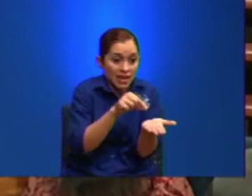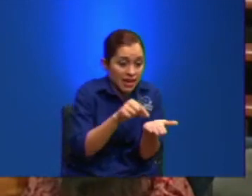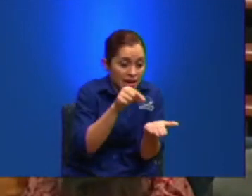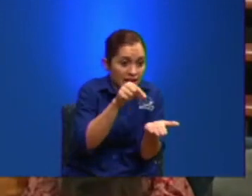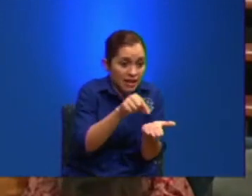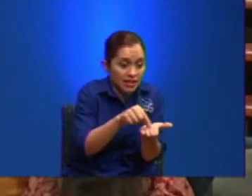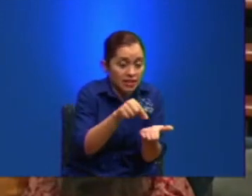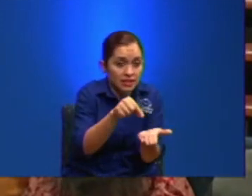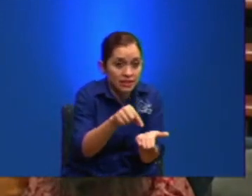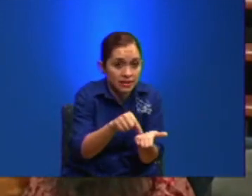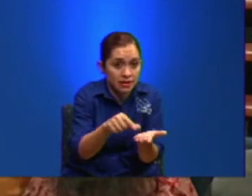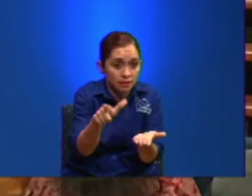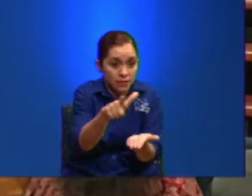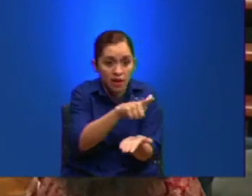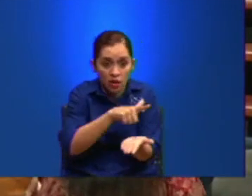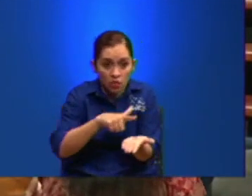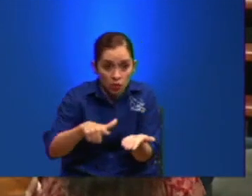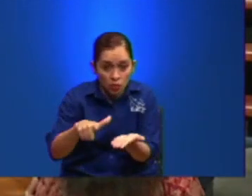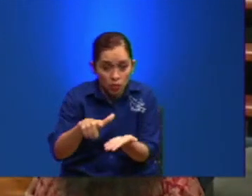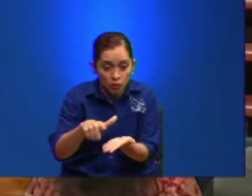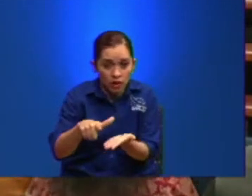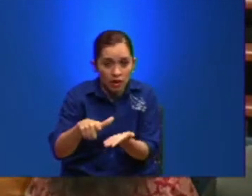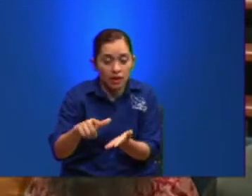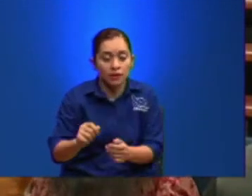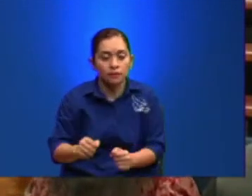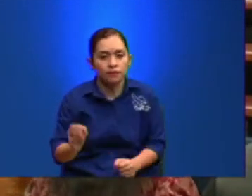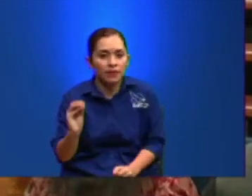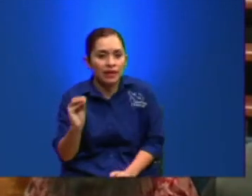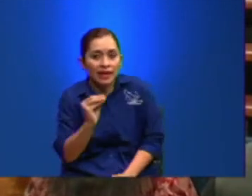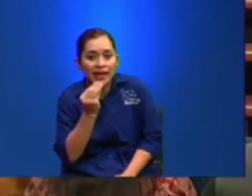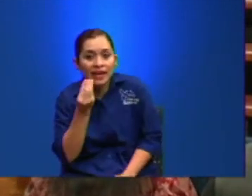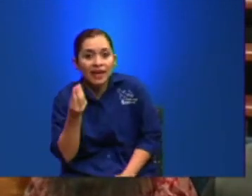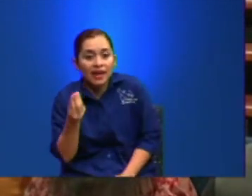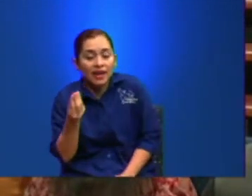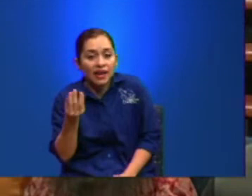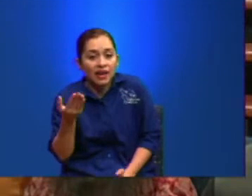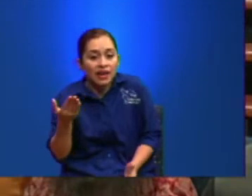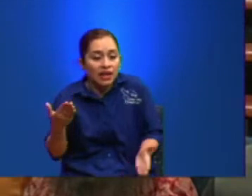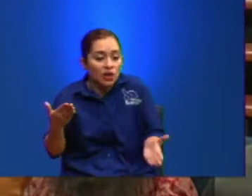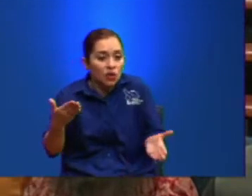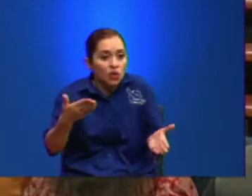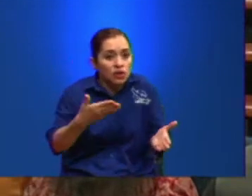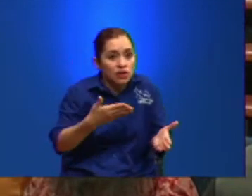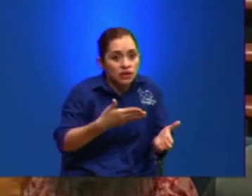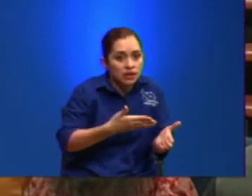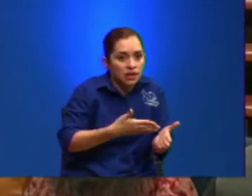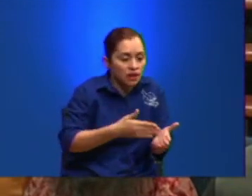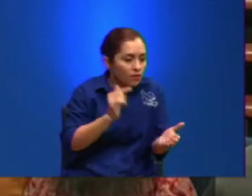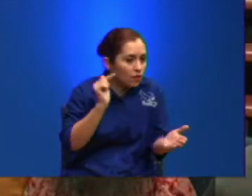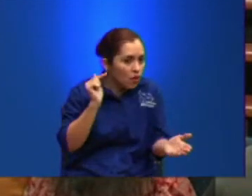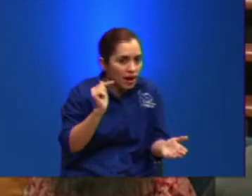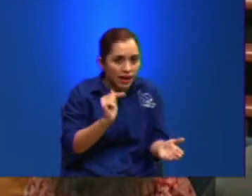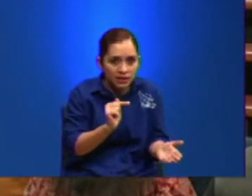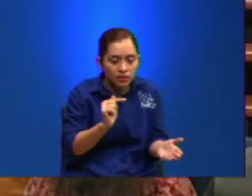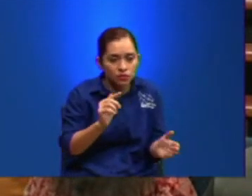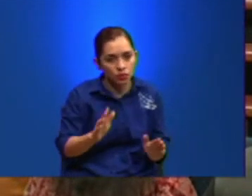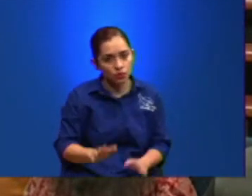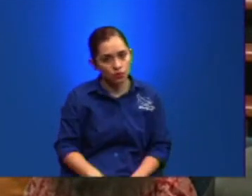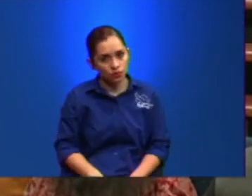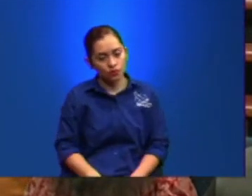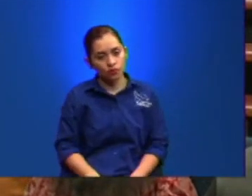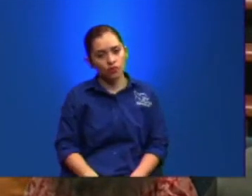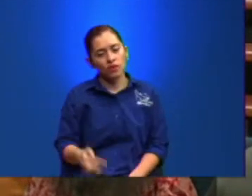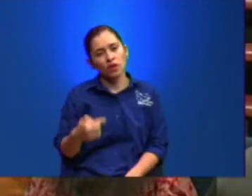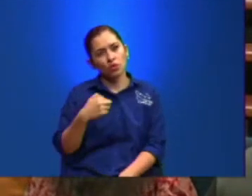y lo empujó a eso entonces yo empiezo a meditar reflexionar y